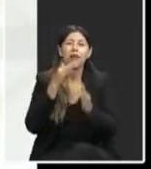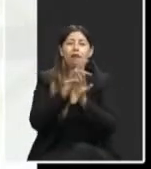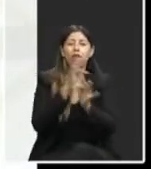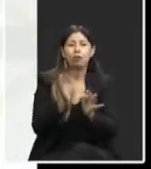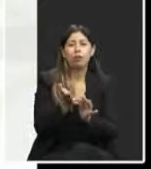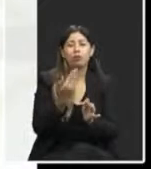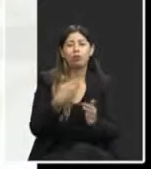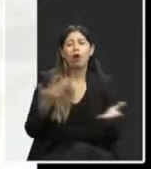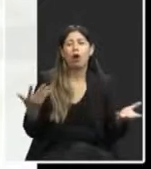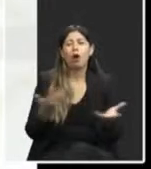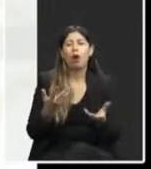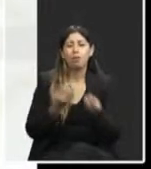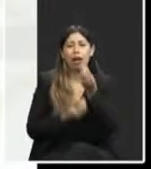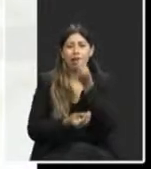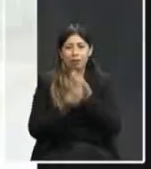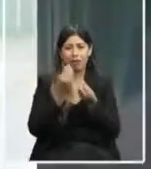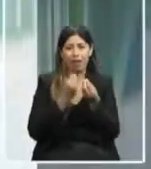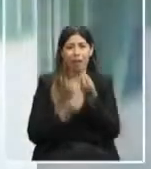alimentándonos.